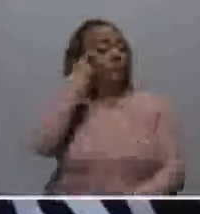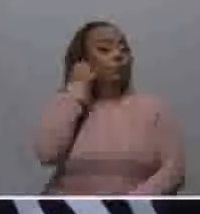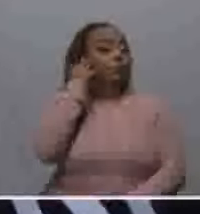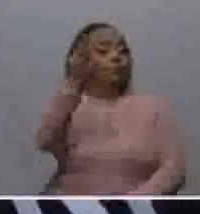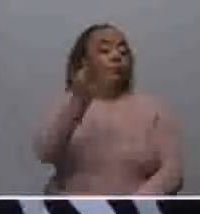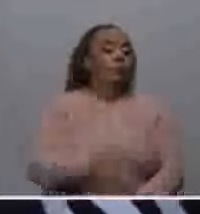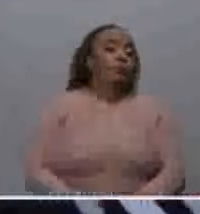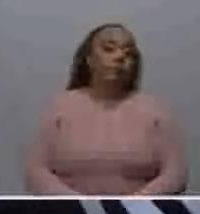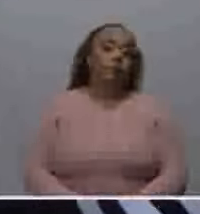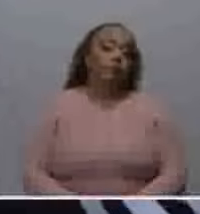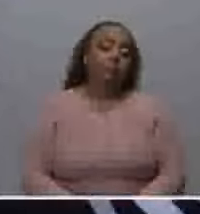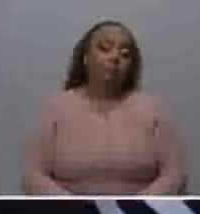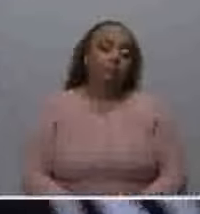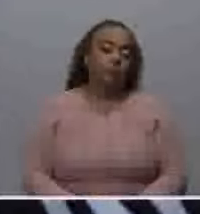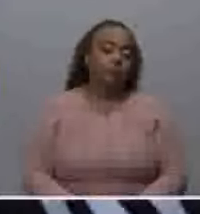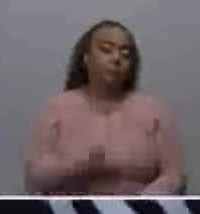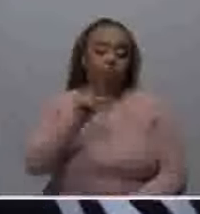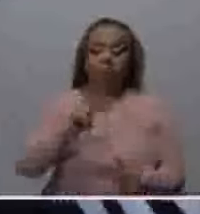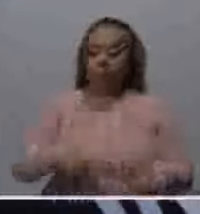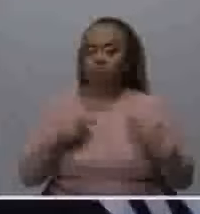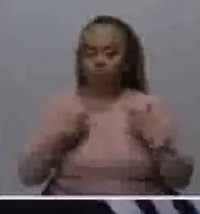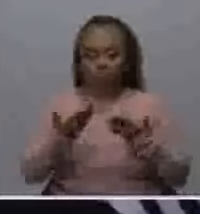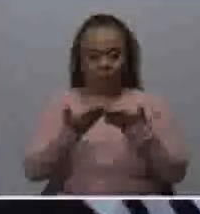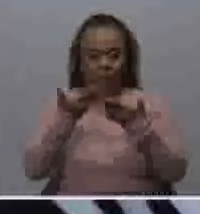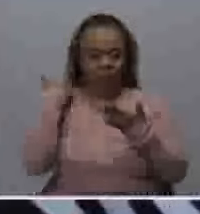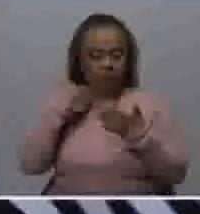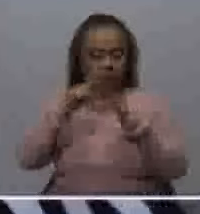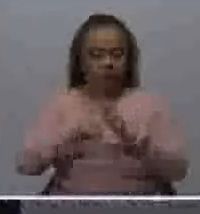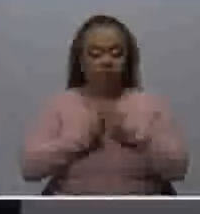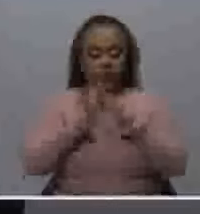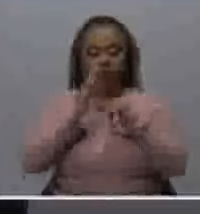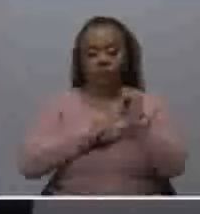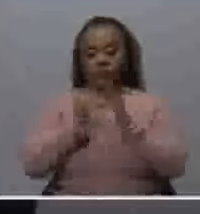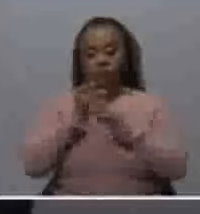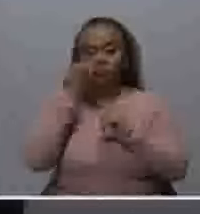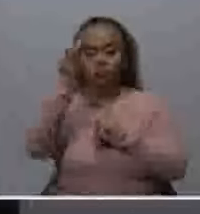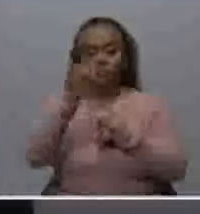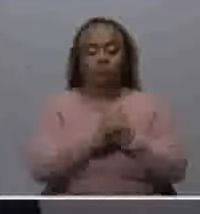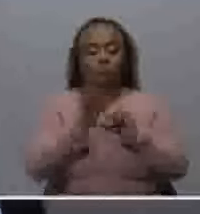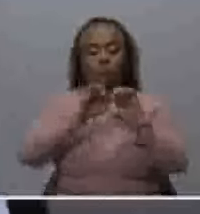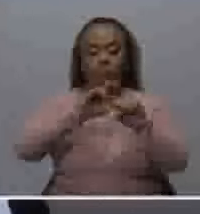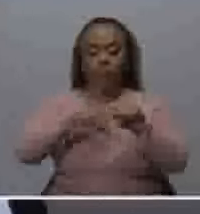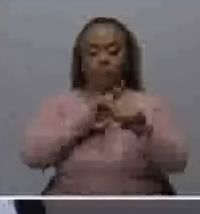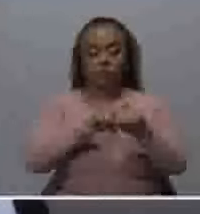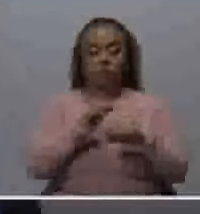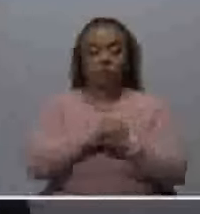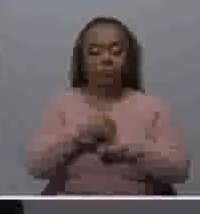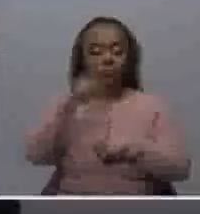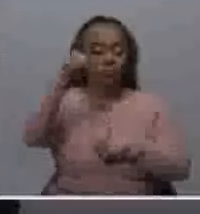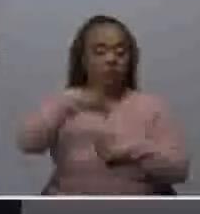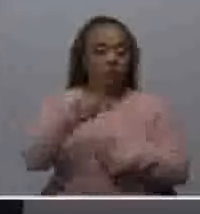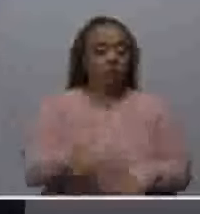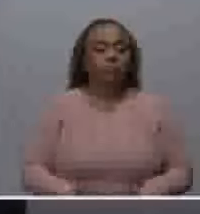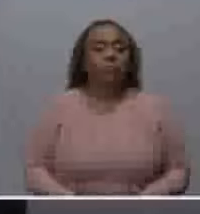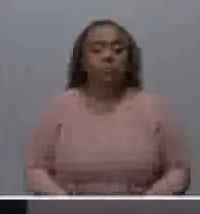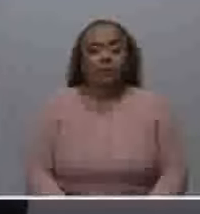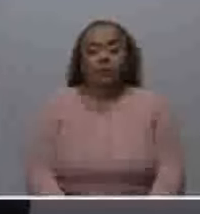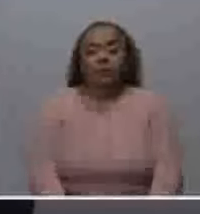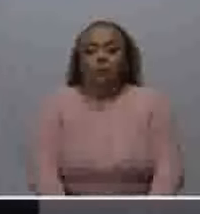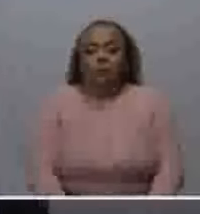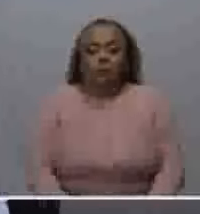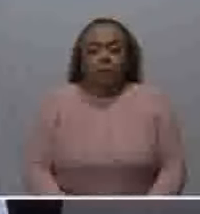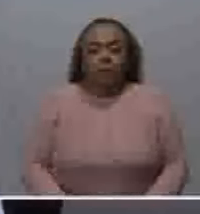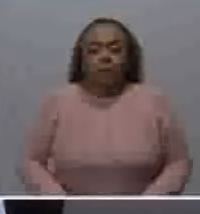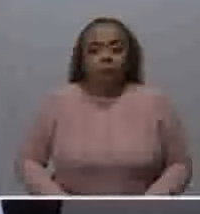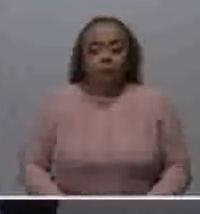futuro. No vivir tanto del pasado, hay que empezar a construir hacia adelante. Una selección que hoy está en el